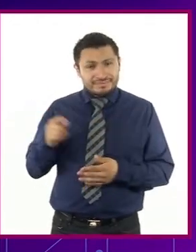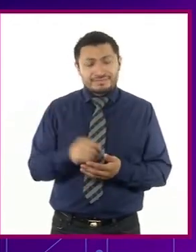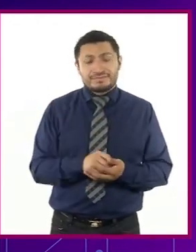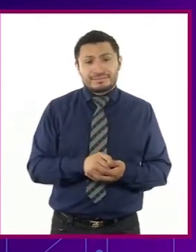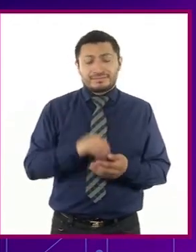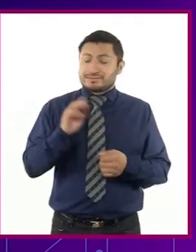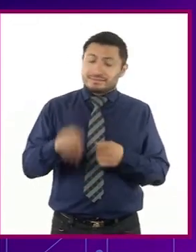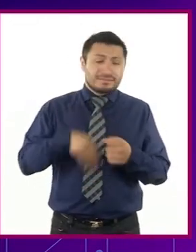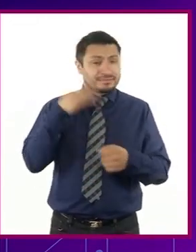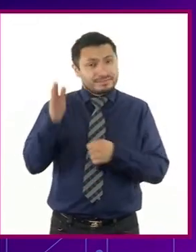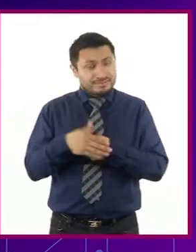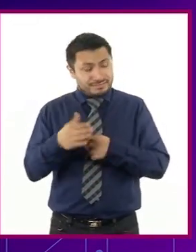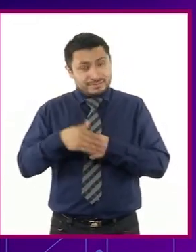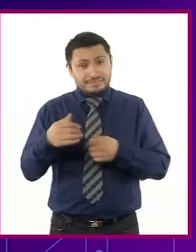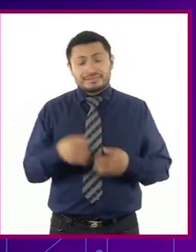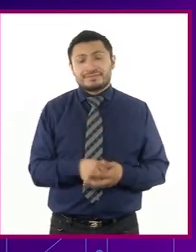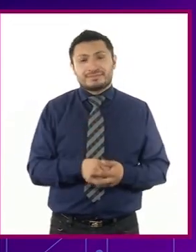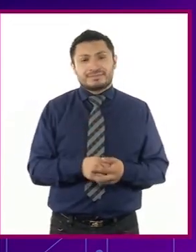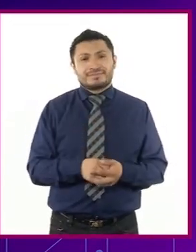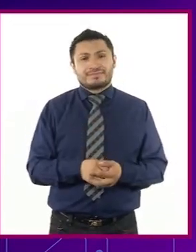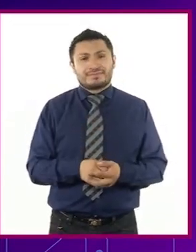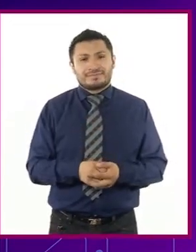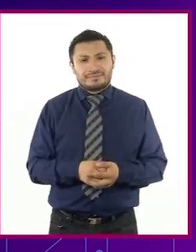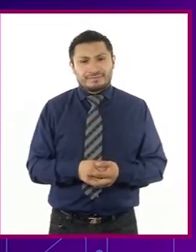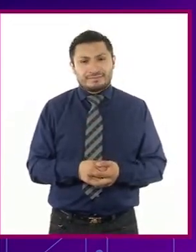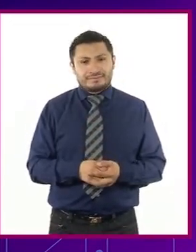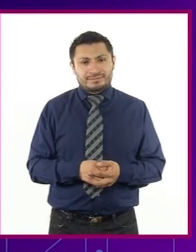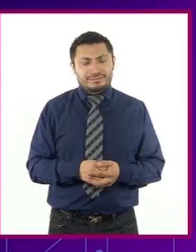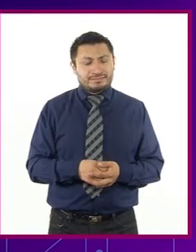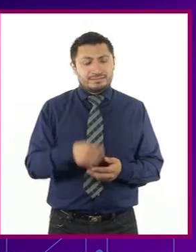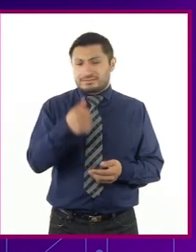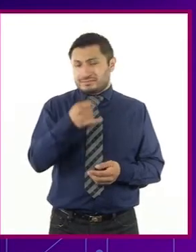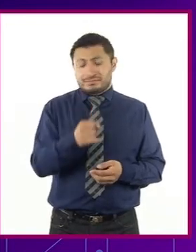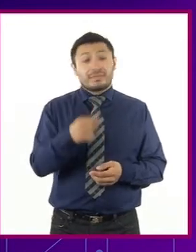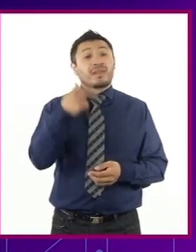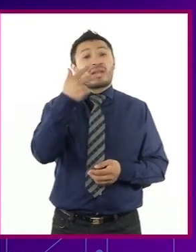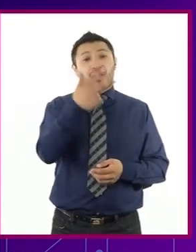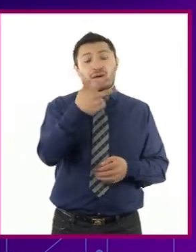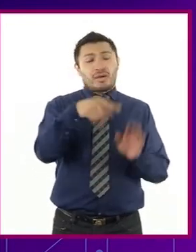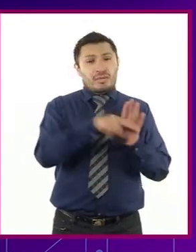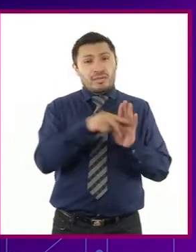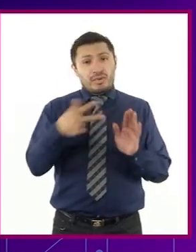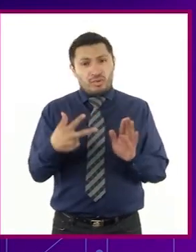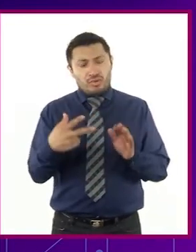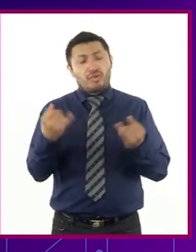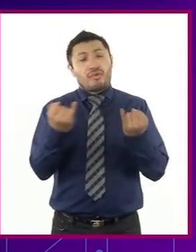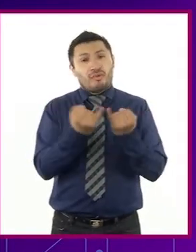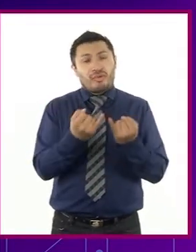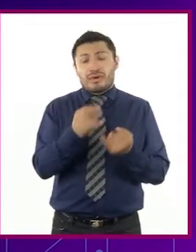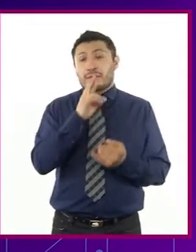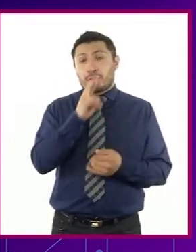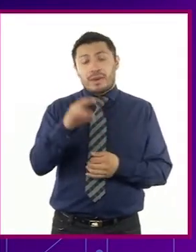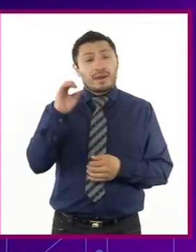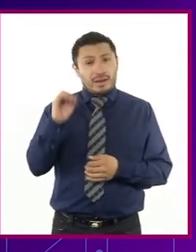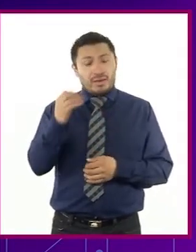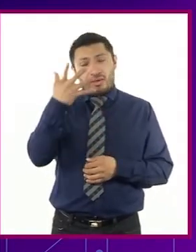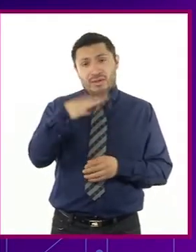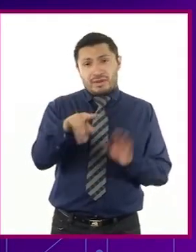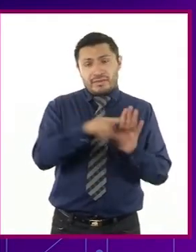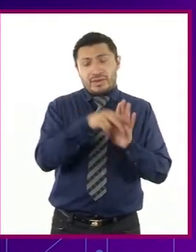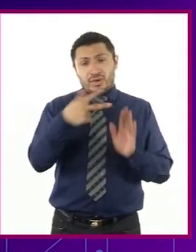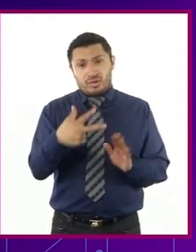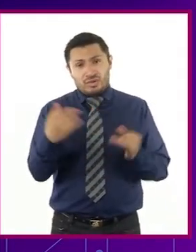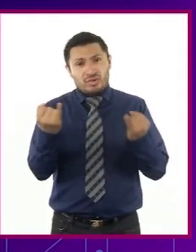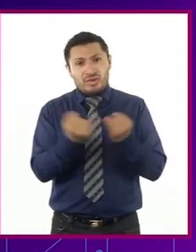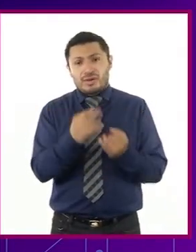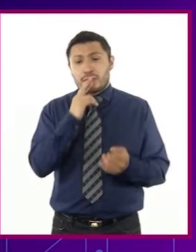para continuar con la siguiente diferencia. Es así que 8 menos 8 es igual a 0, 10 menos 8 es